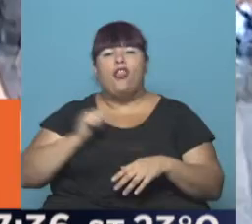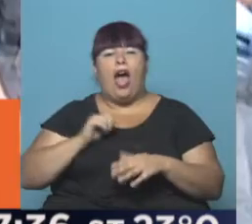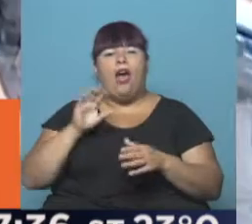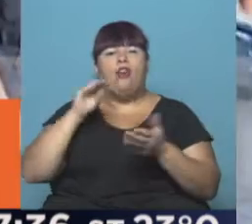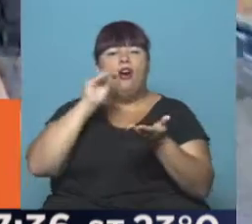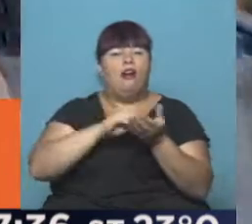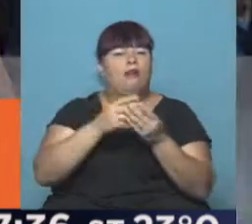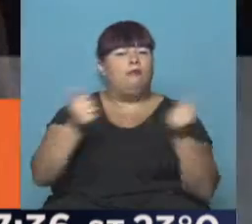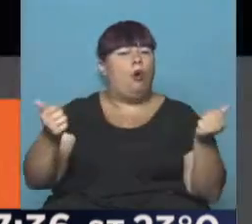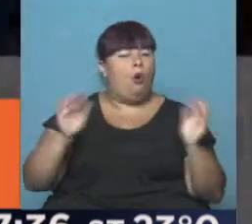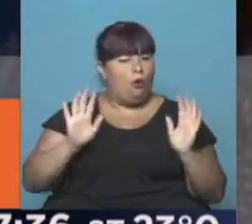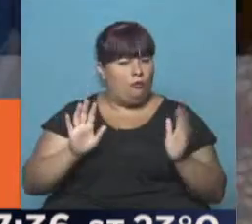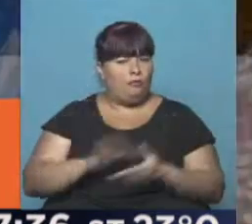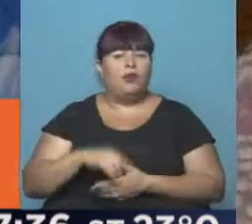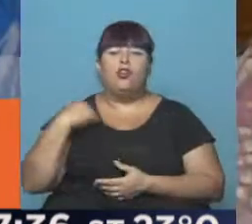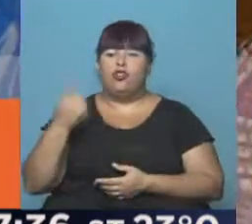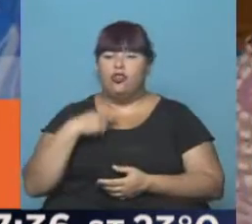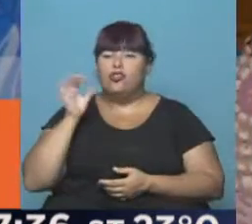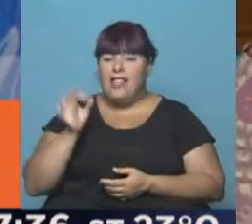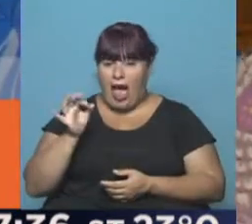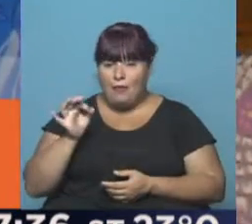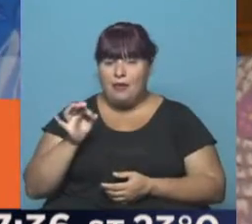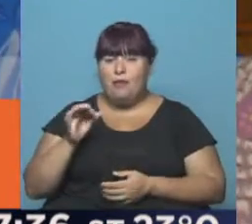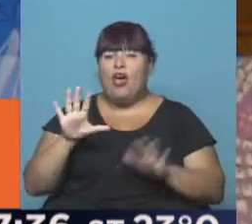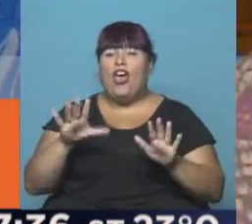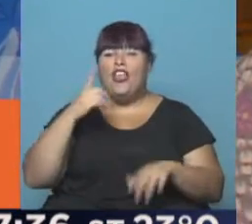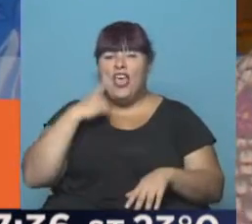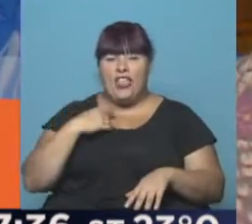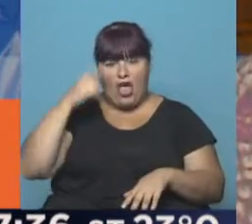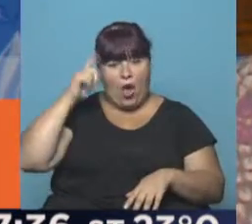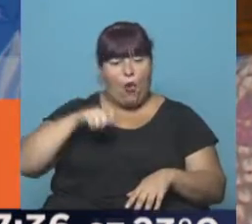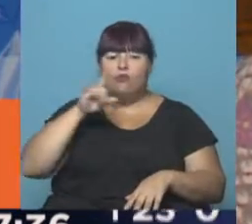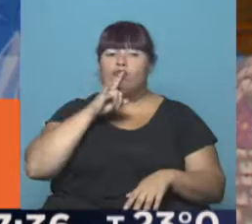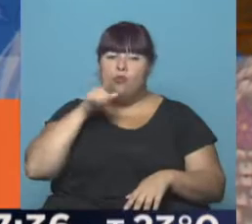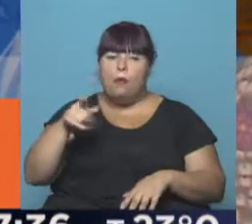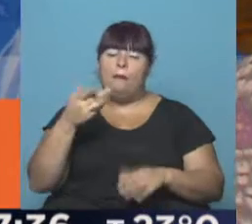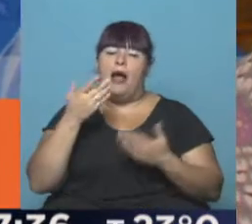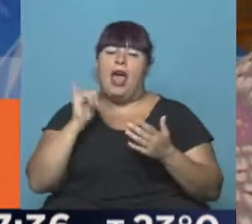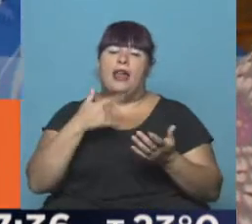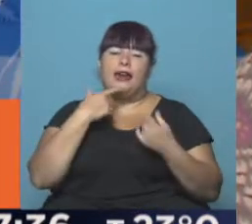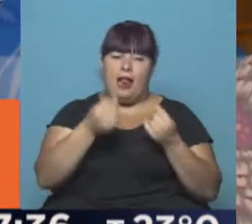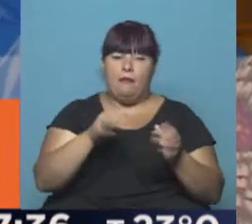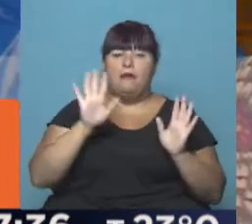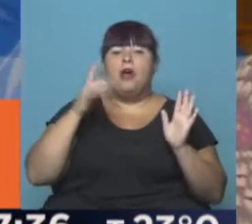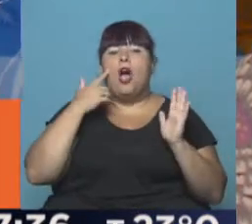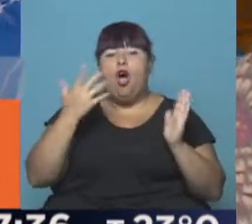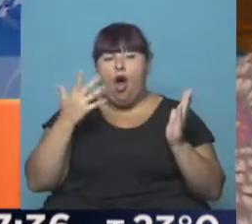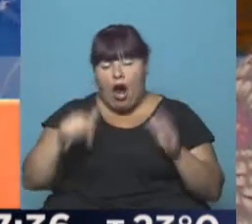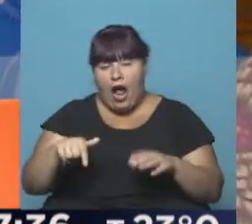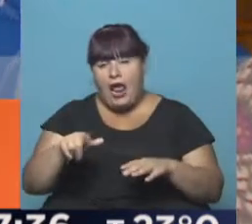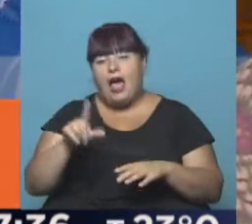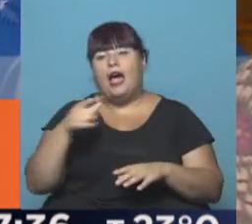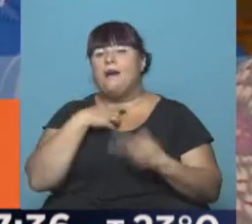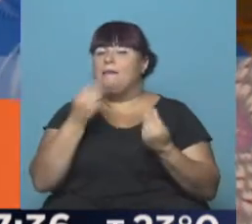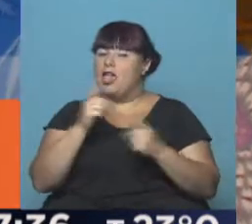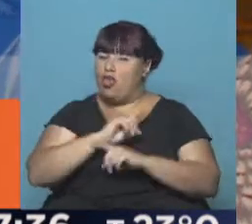conscriptos desaparecidos. Sabemos que tiene 10 días el juez de Tucumán para despedirse. Esperamos que no le tiemble